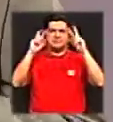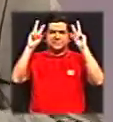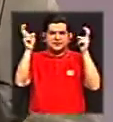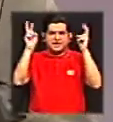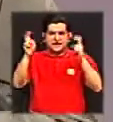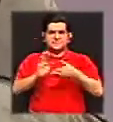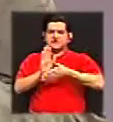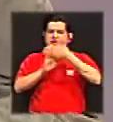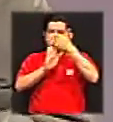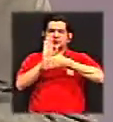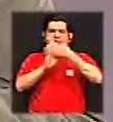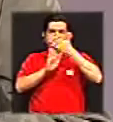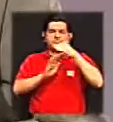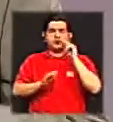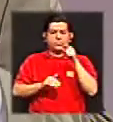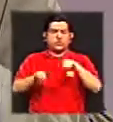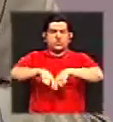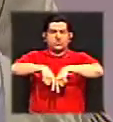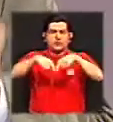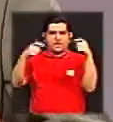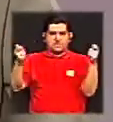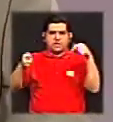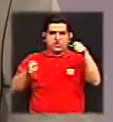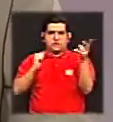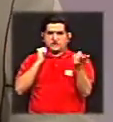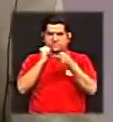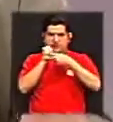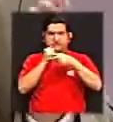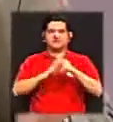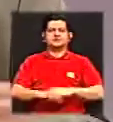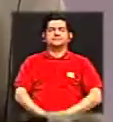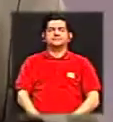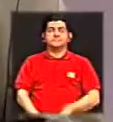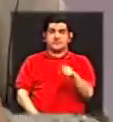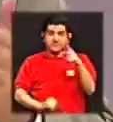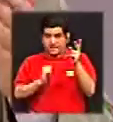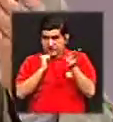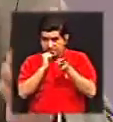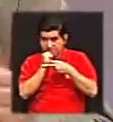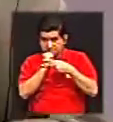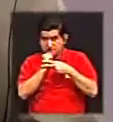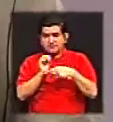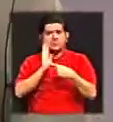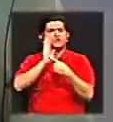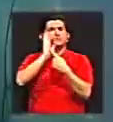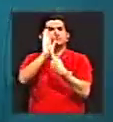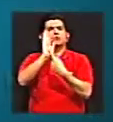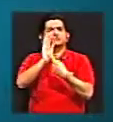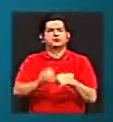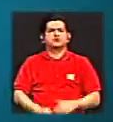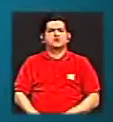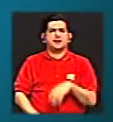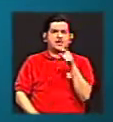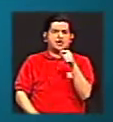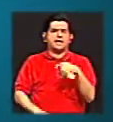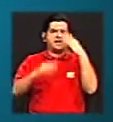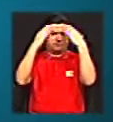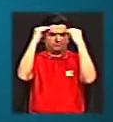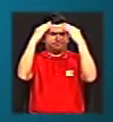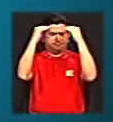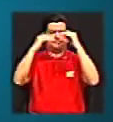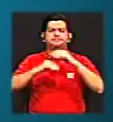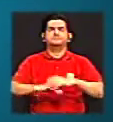temas de la portada de este periódico en esta edición. En esta ocasión, le traemos la siguiente